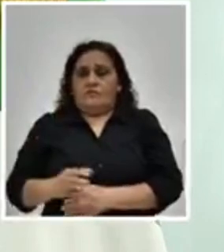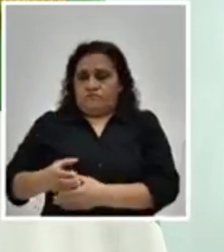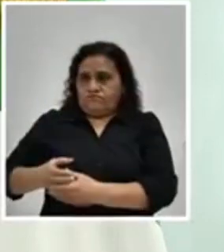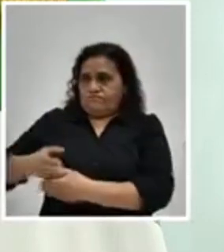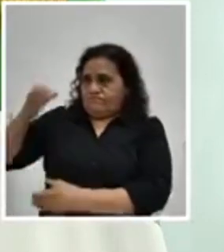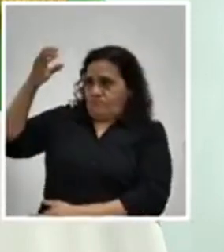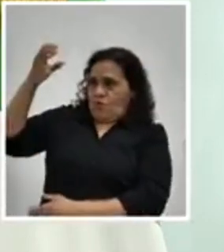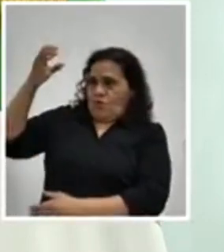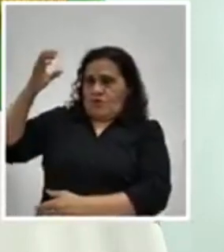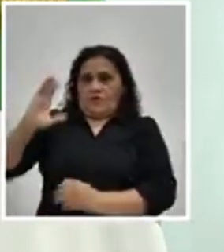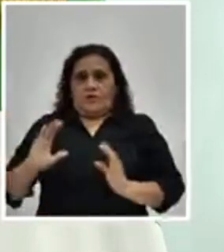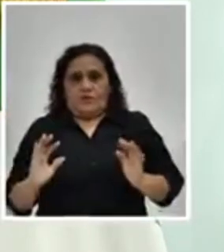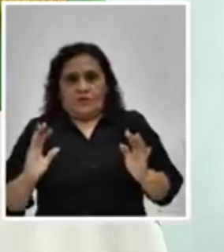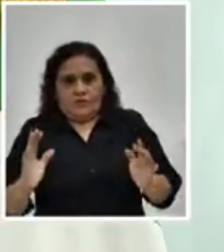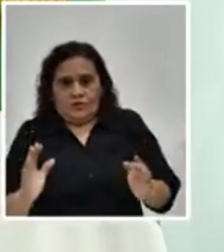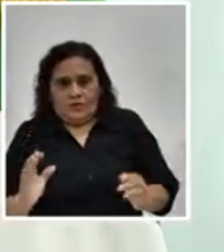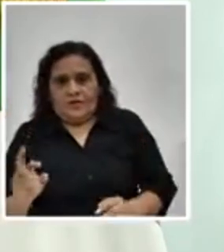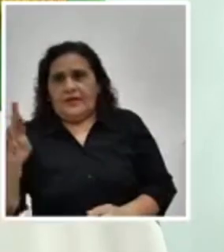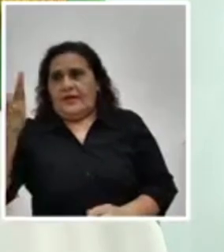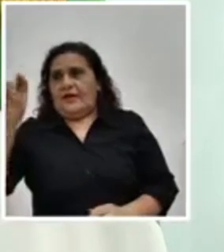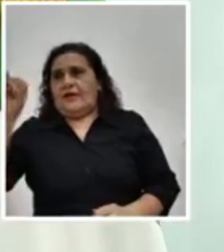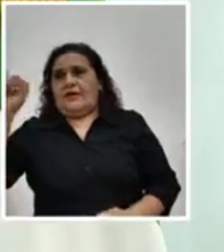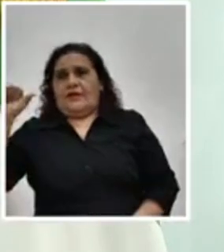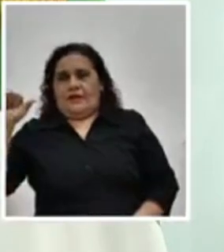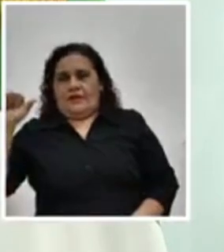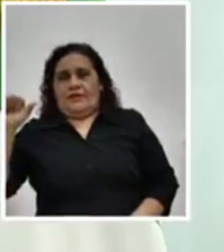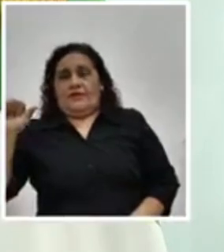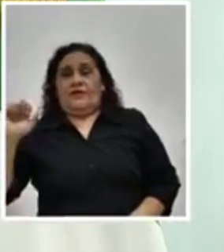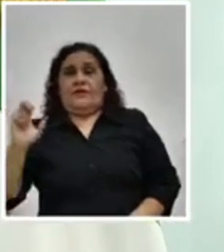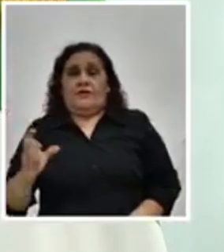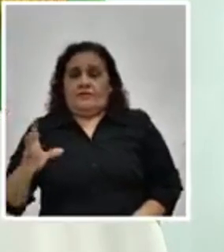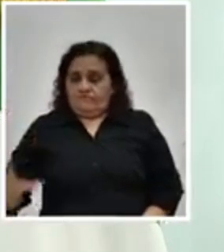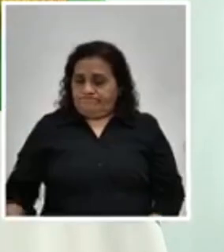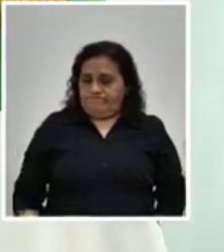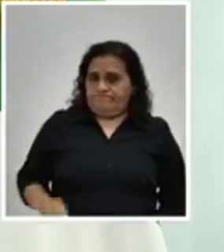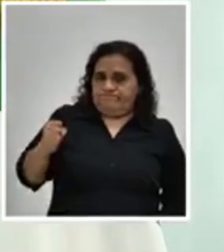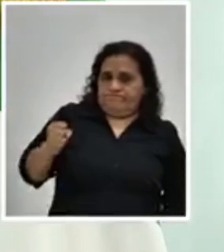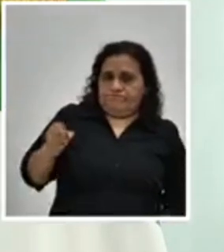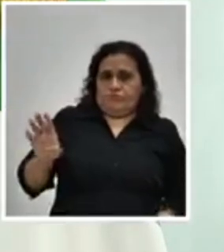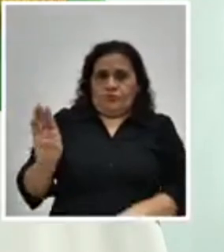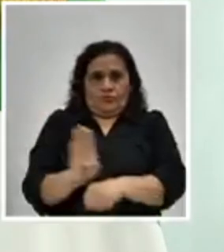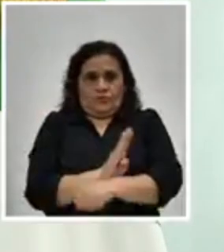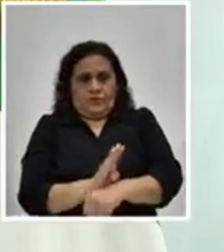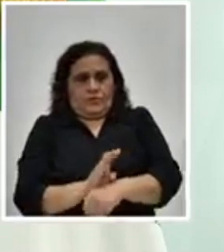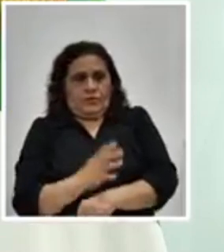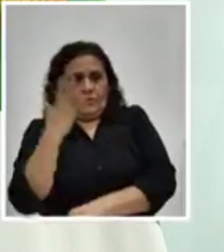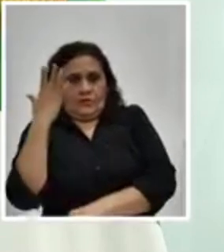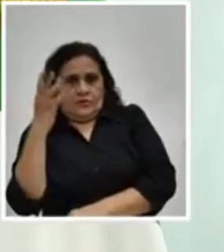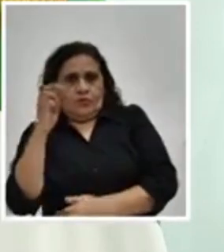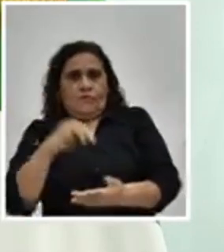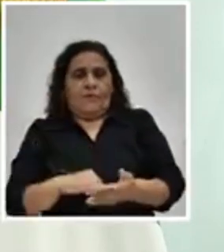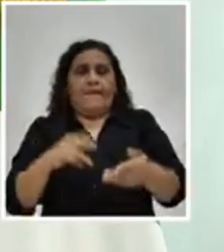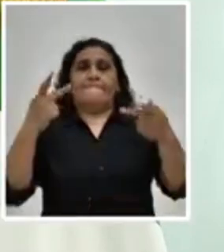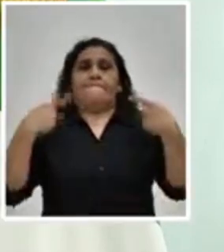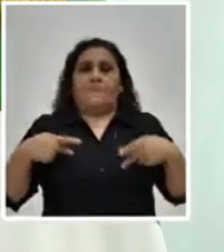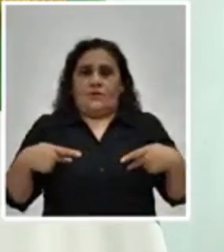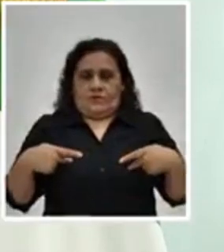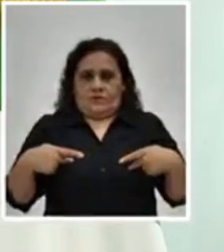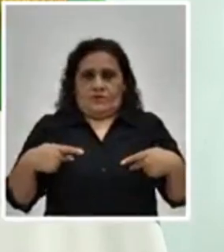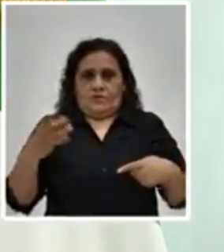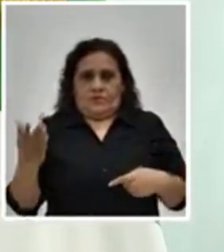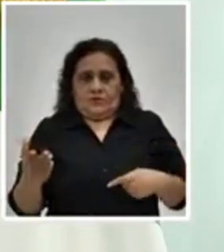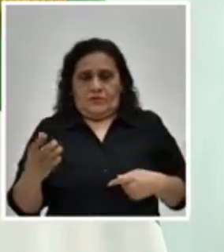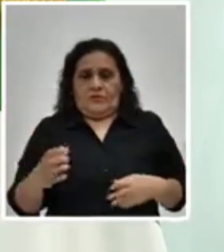avenida principal y la ría. Estos esfuerzos han beneficiado a más de 5.000 personas, incluyendo a